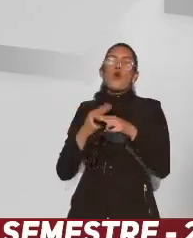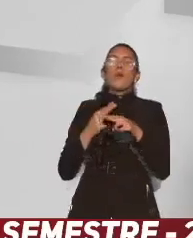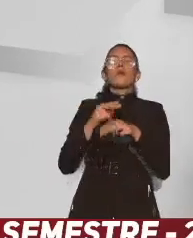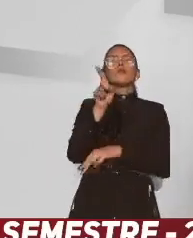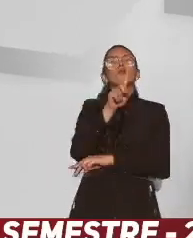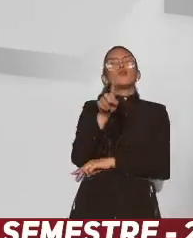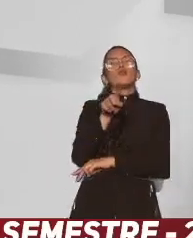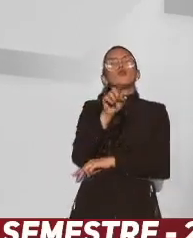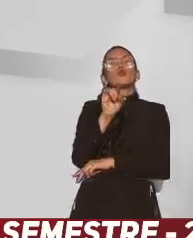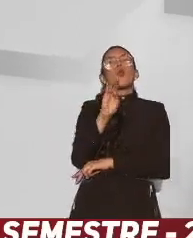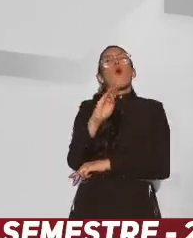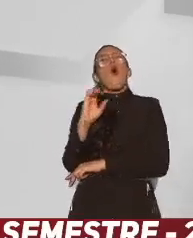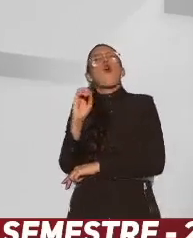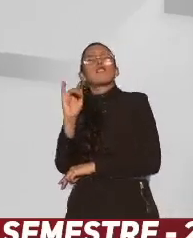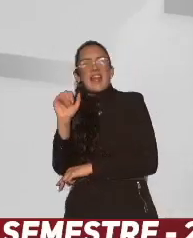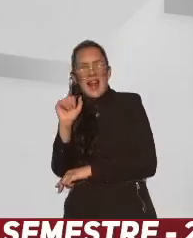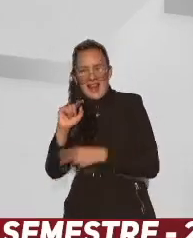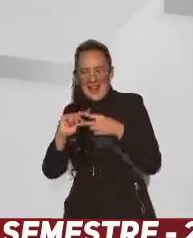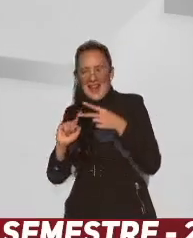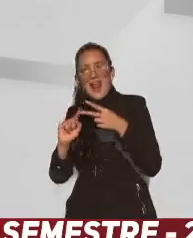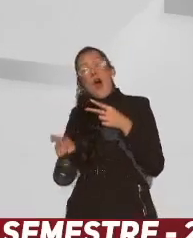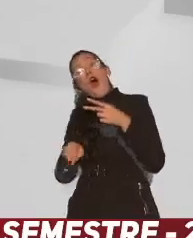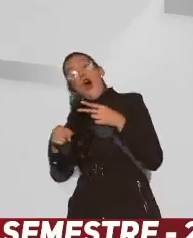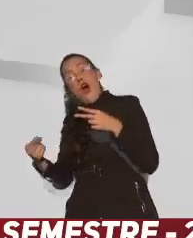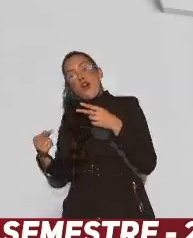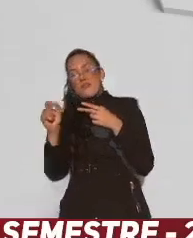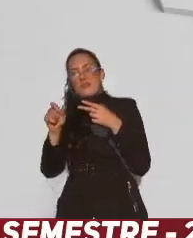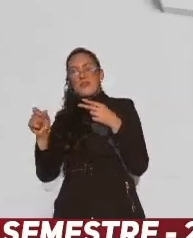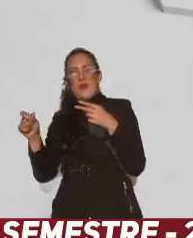7 soldados que no nos acompañan.